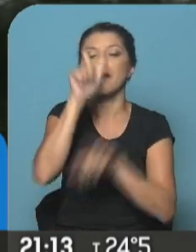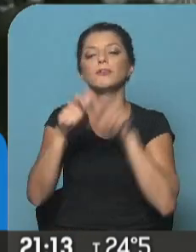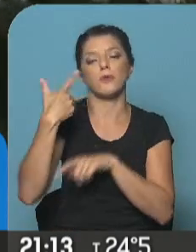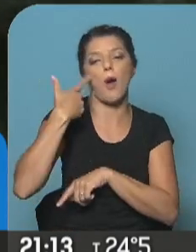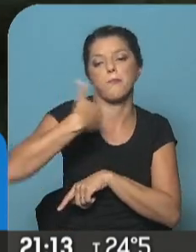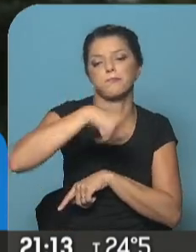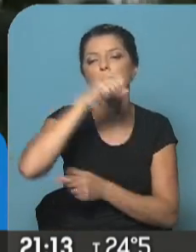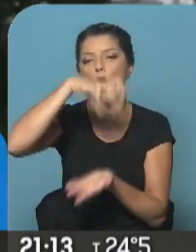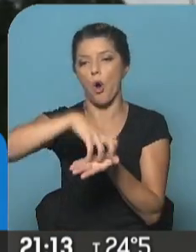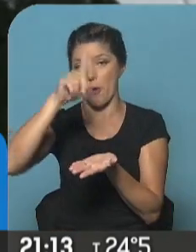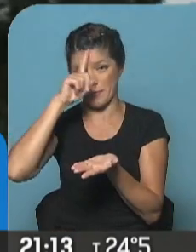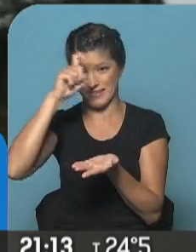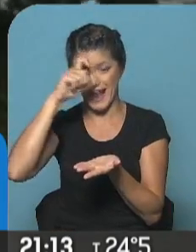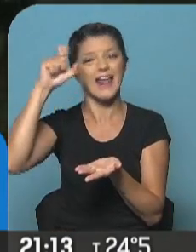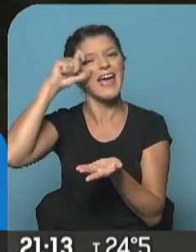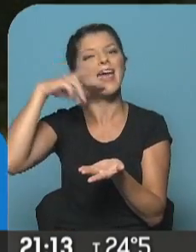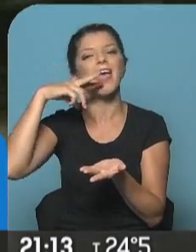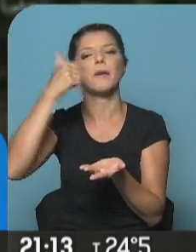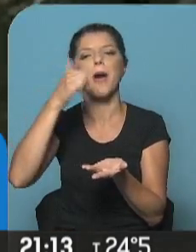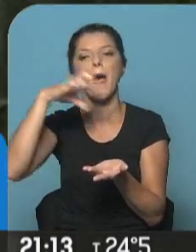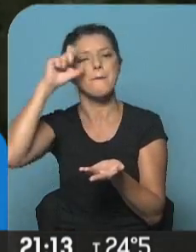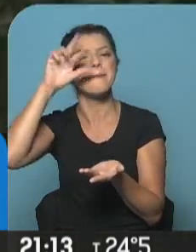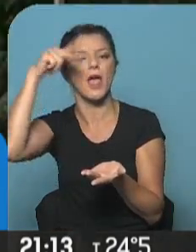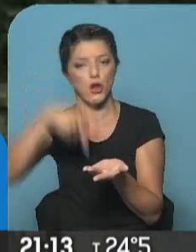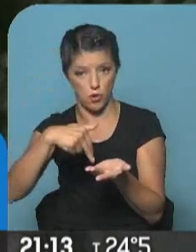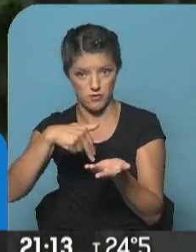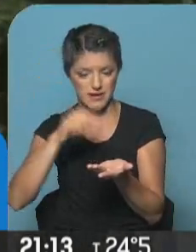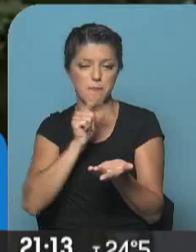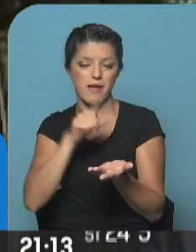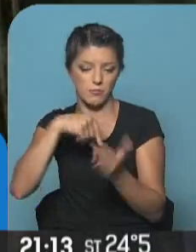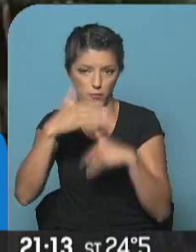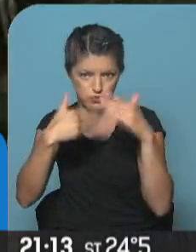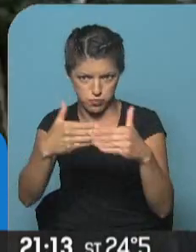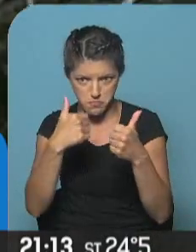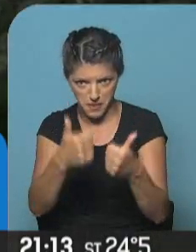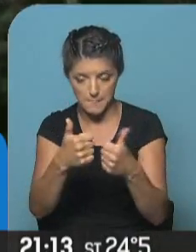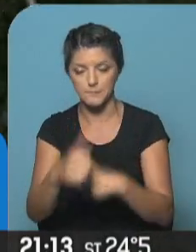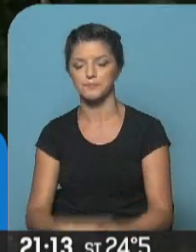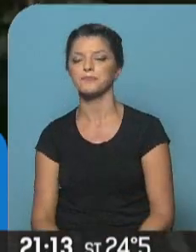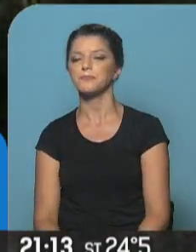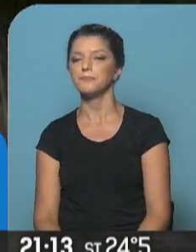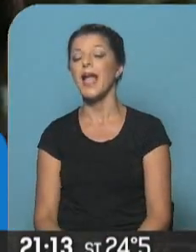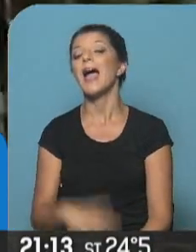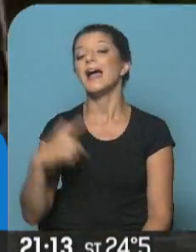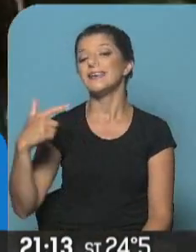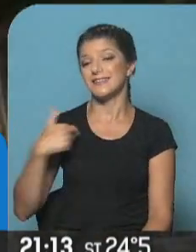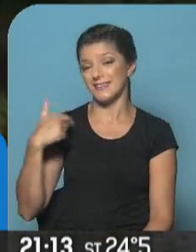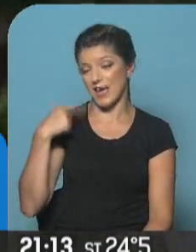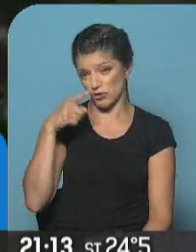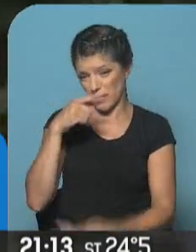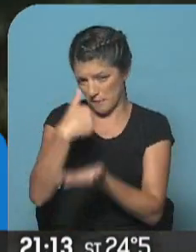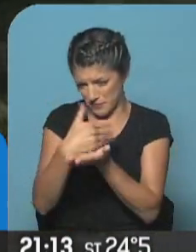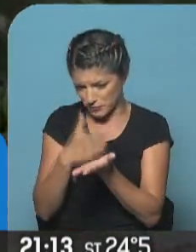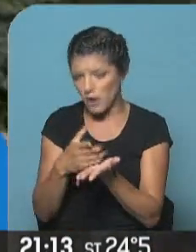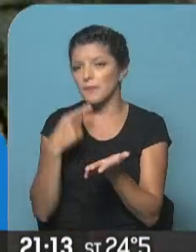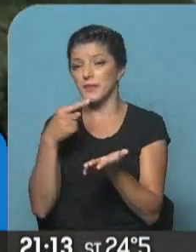Eva Perón de Granadero Baigorria y se espera su evolución favorable. Desde el sindicato de aceiteros sostuvieron que el incendio